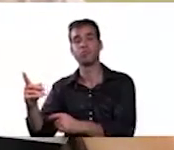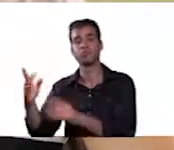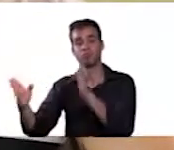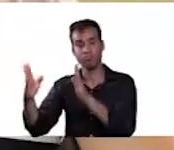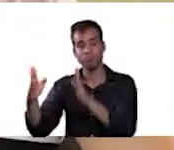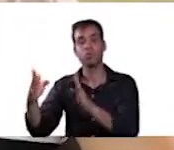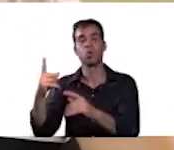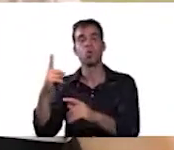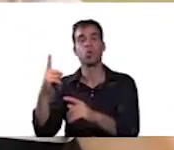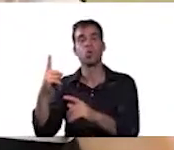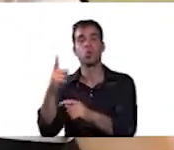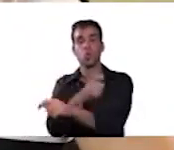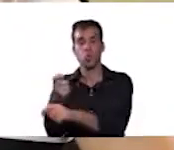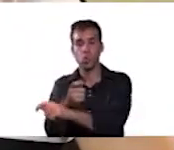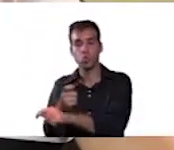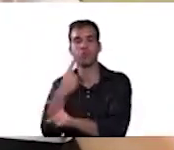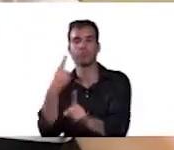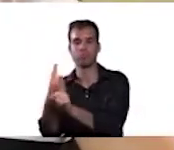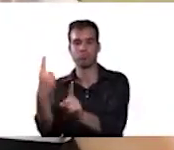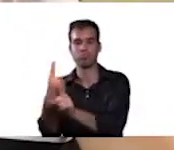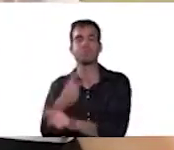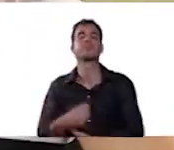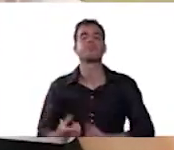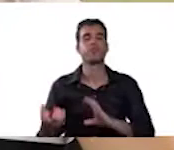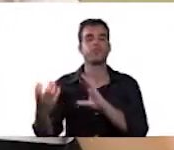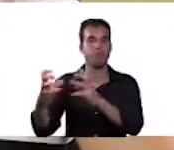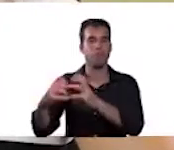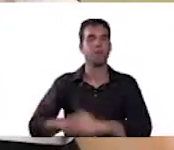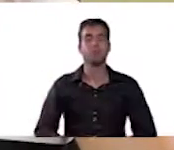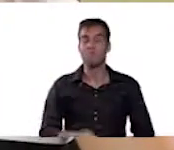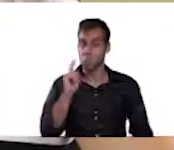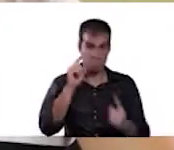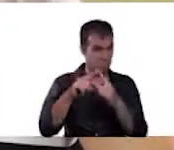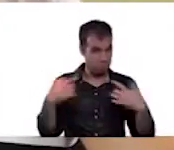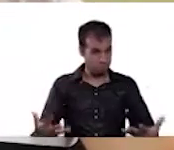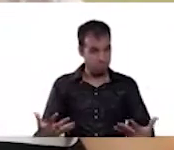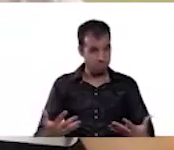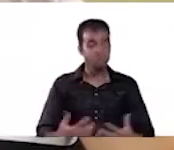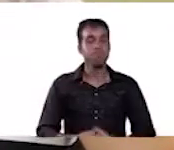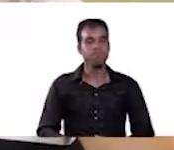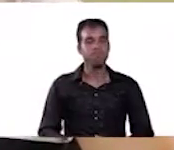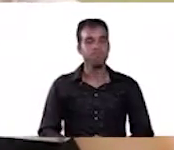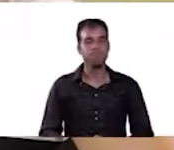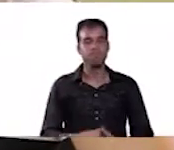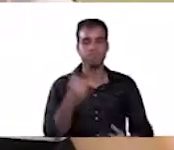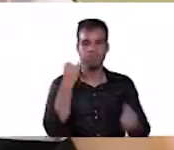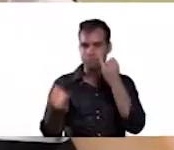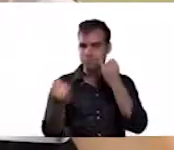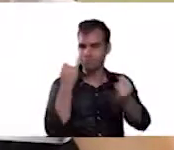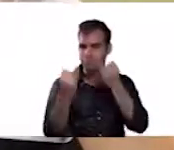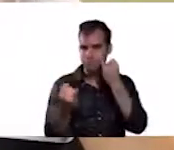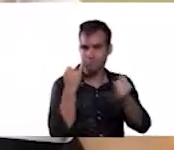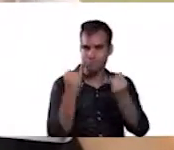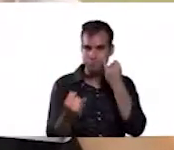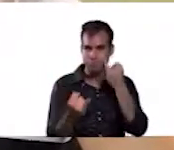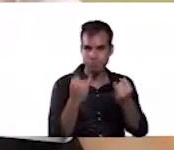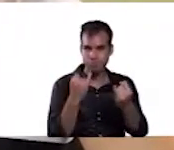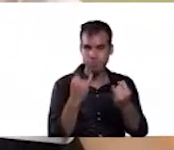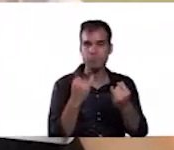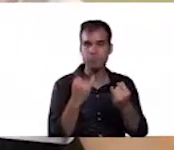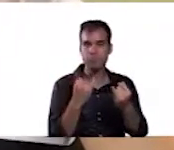encuentro. ¿Cuáles son los objetivos de estos semestres? Identificar